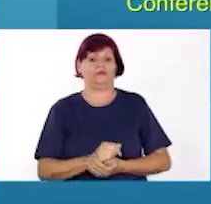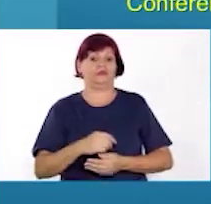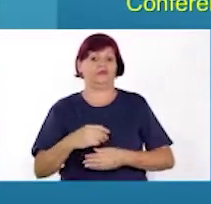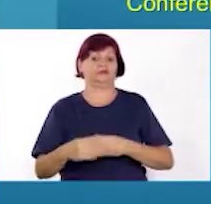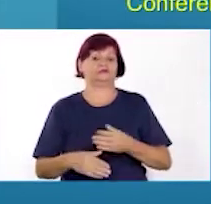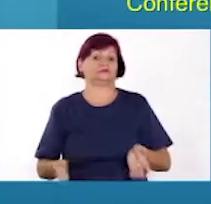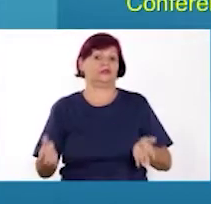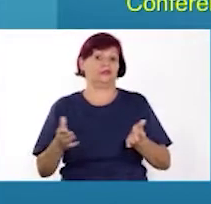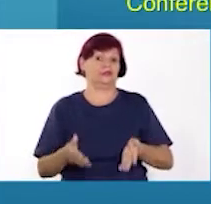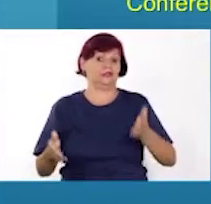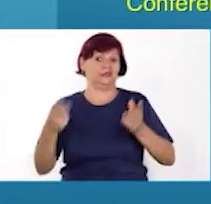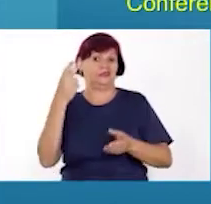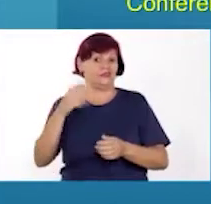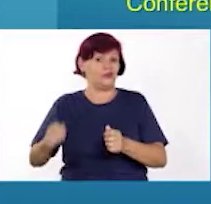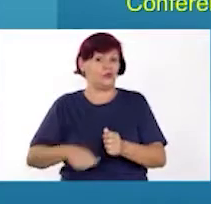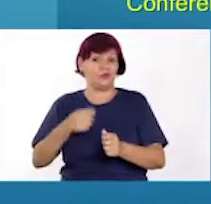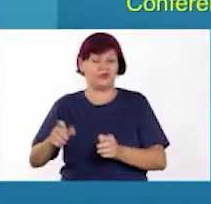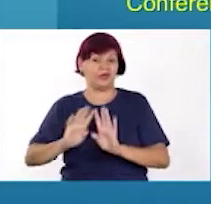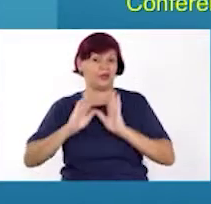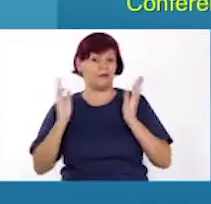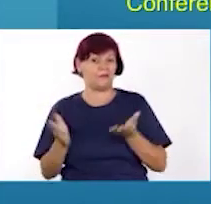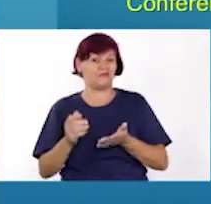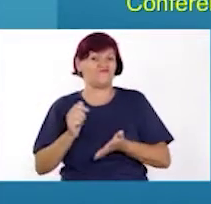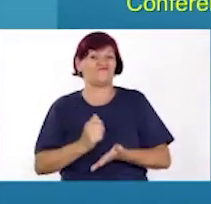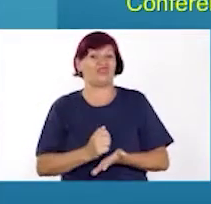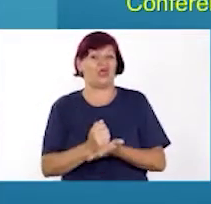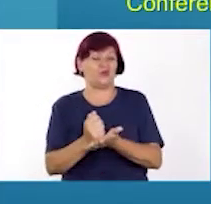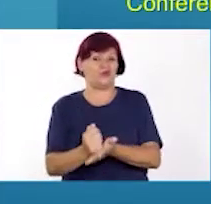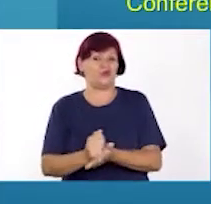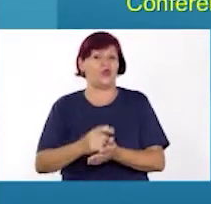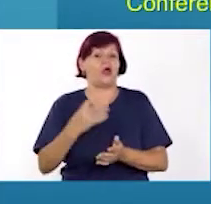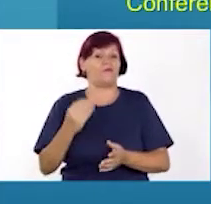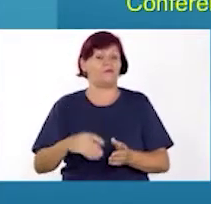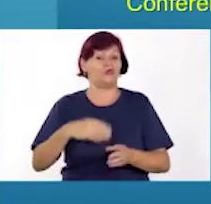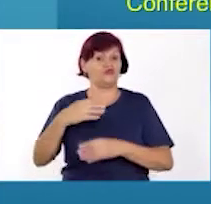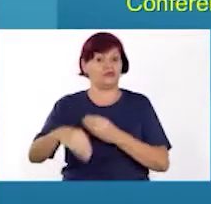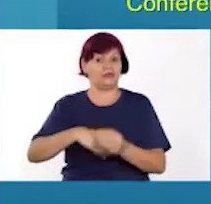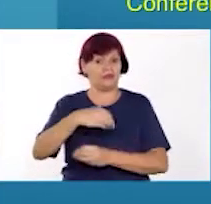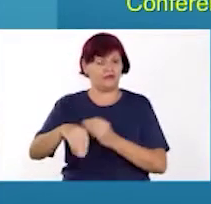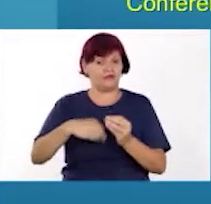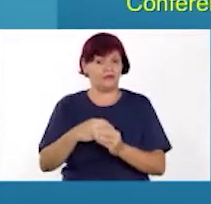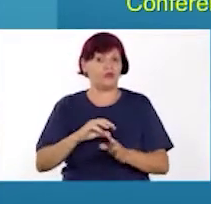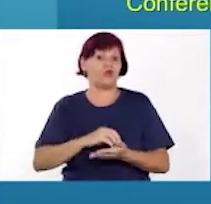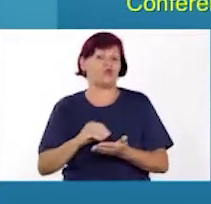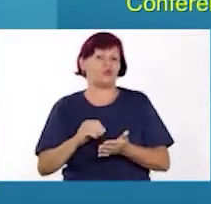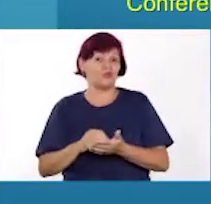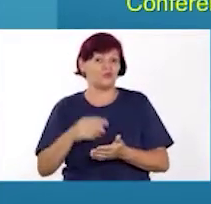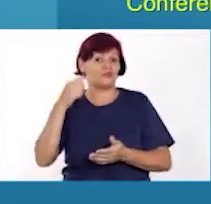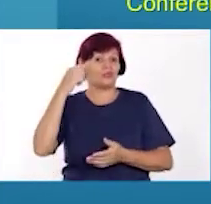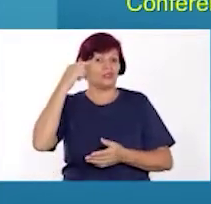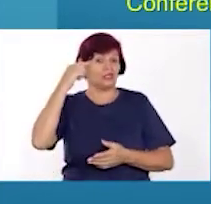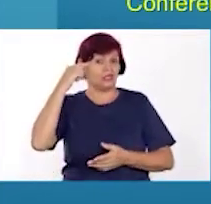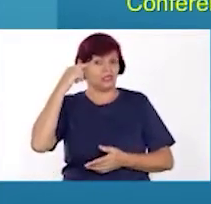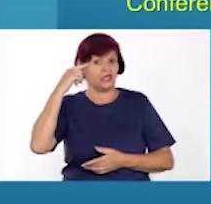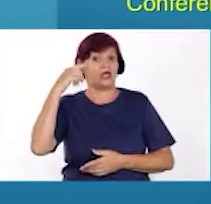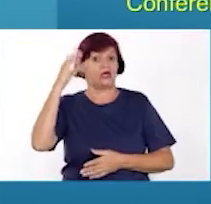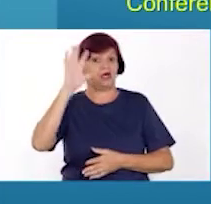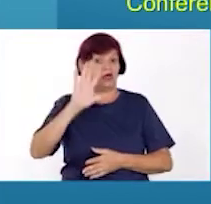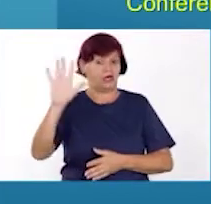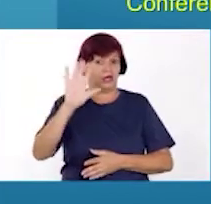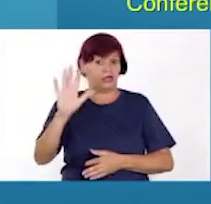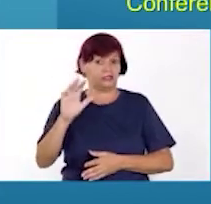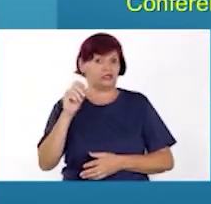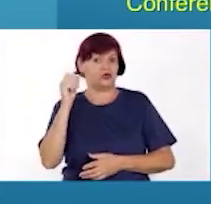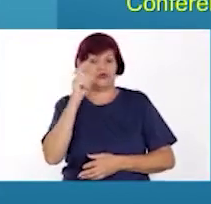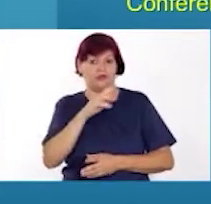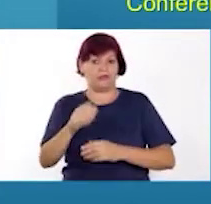el desarrollo de la Segunda Guerra Mundial contribuyó a profundas transformaciones geopolíticas en Asia, y el fin de la guerra marcó